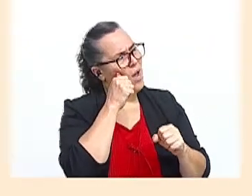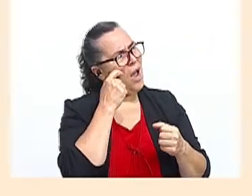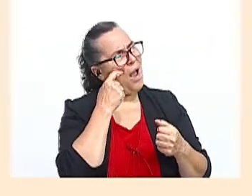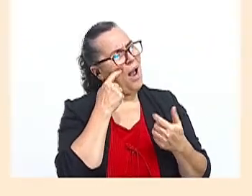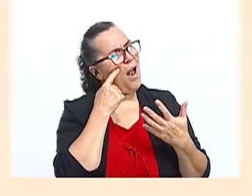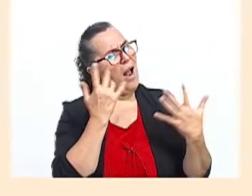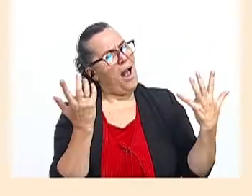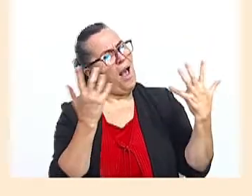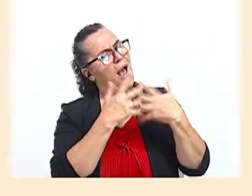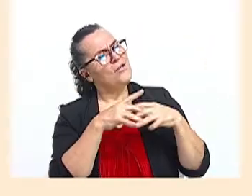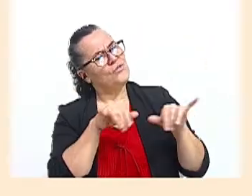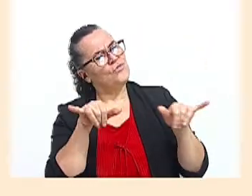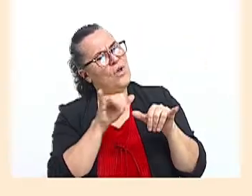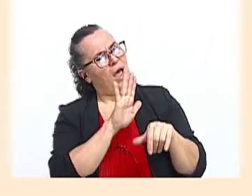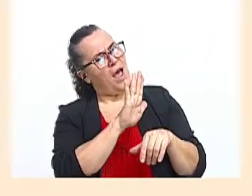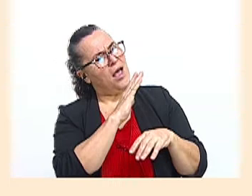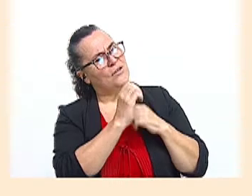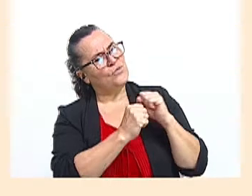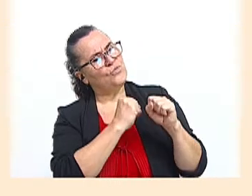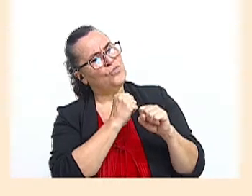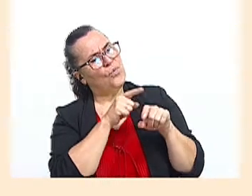su edad?